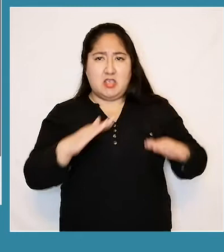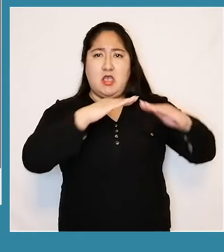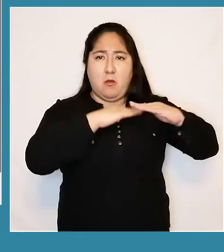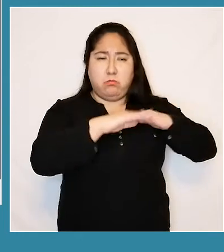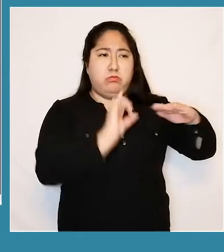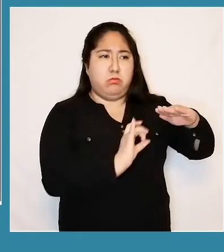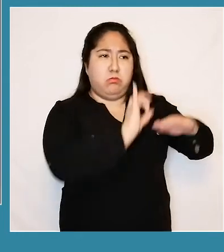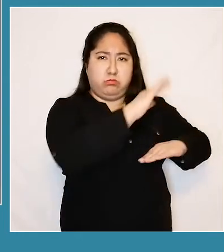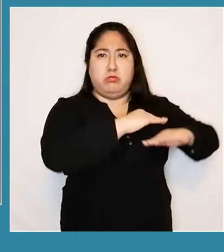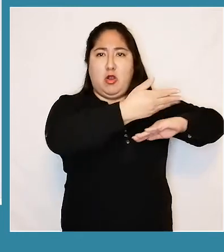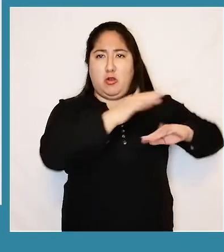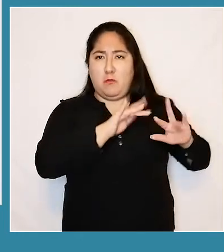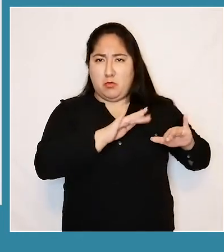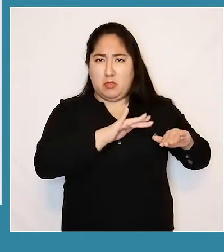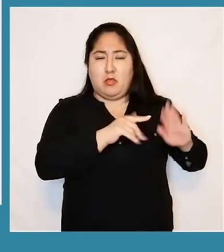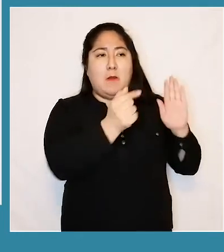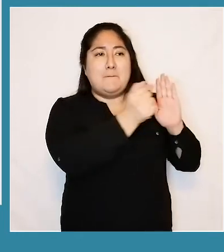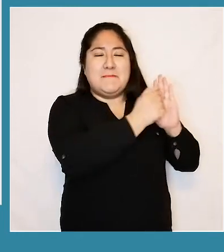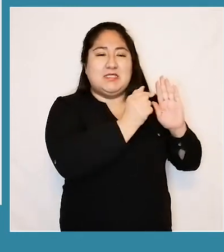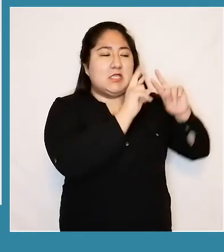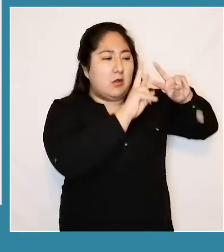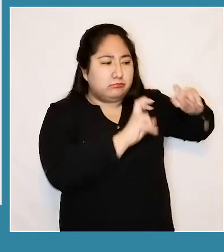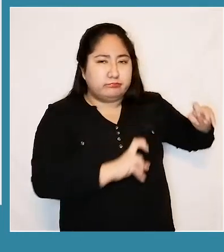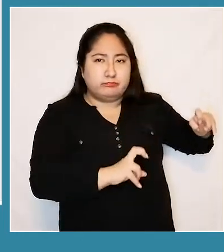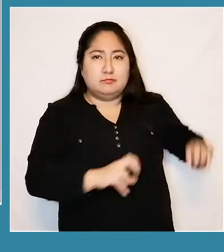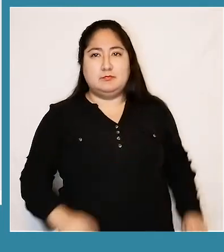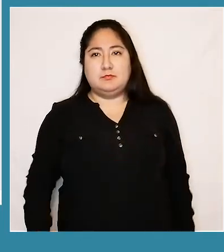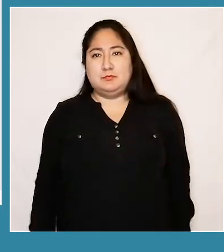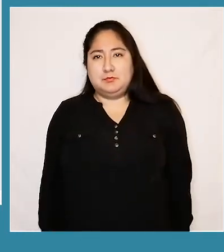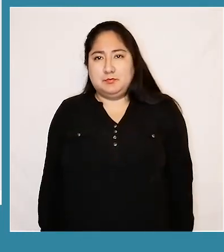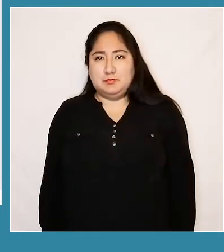a tu computador. Pincha en el icono Examinar.